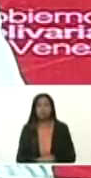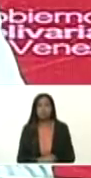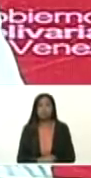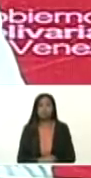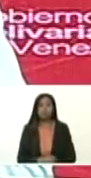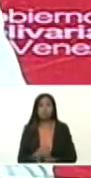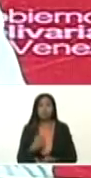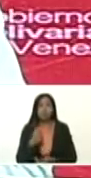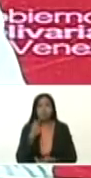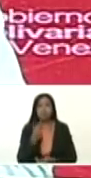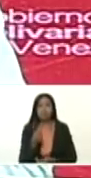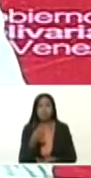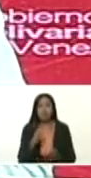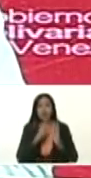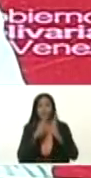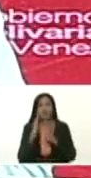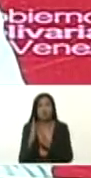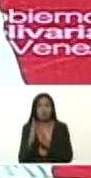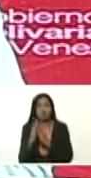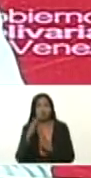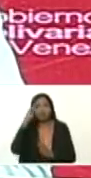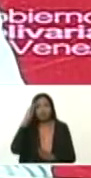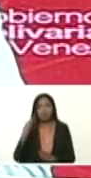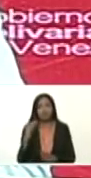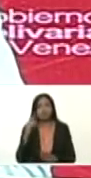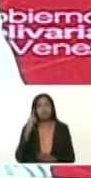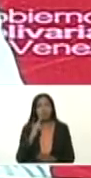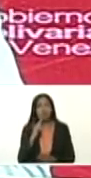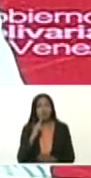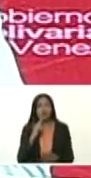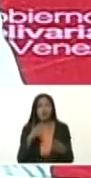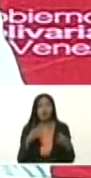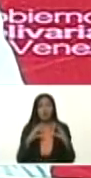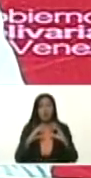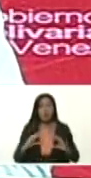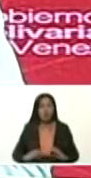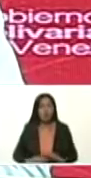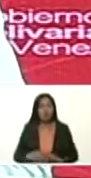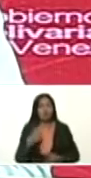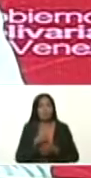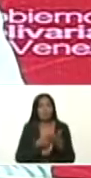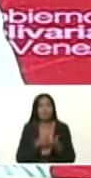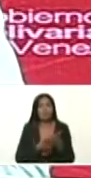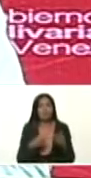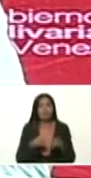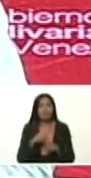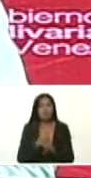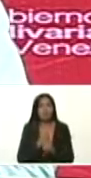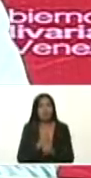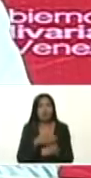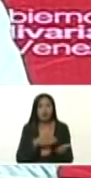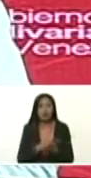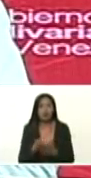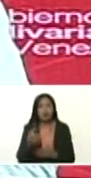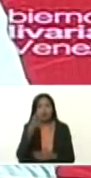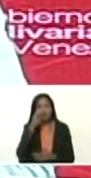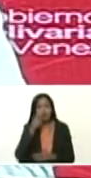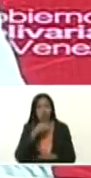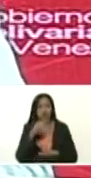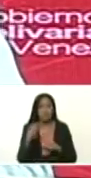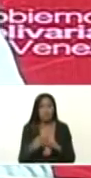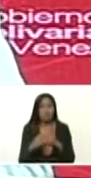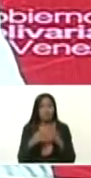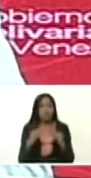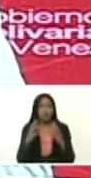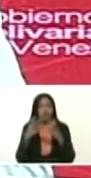Decía, la organización de la Milicia Nacional Bolivariana en los cuerpos de combatientes obreros nos debe garantizar la seguridad absoluta de todas